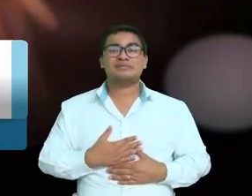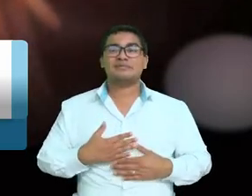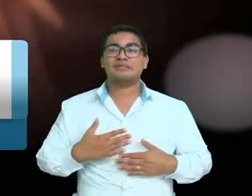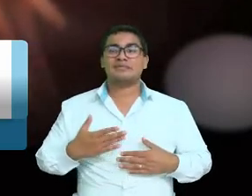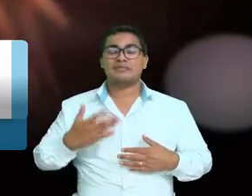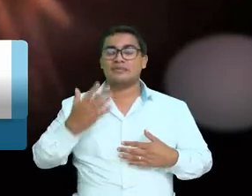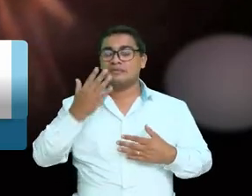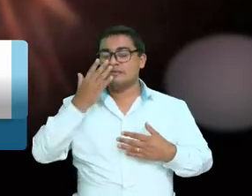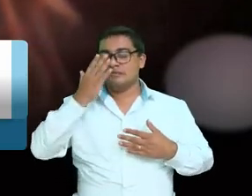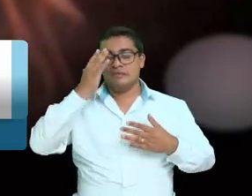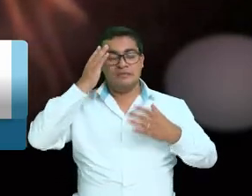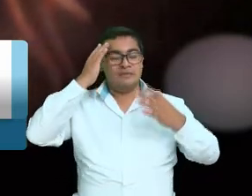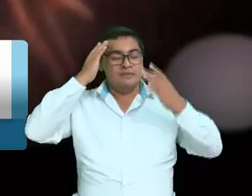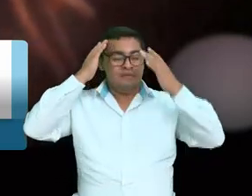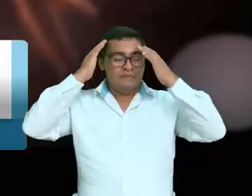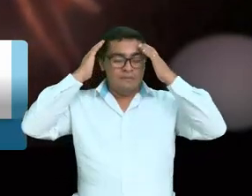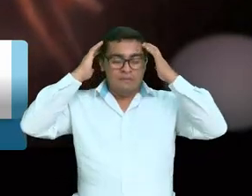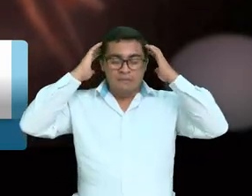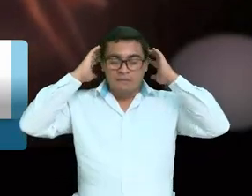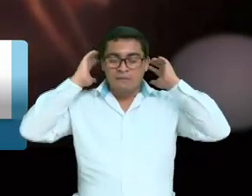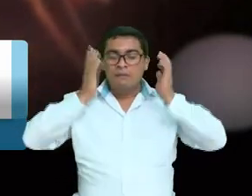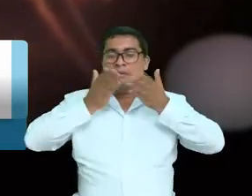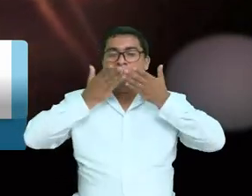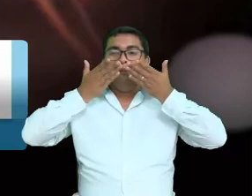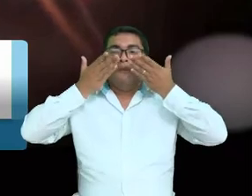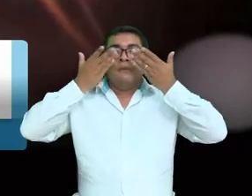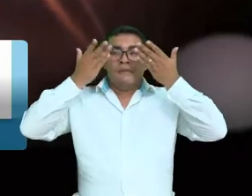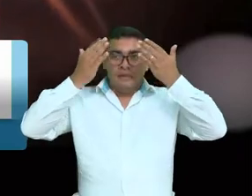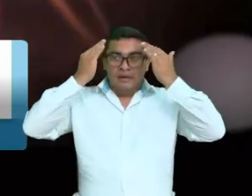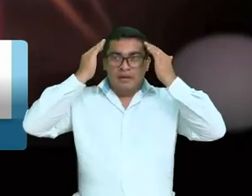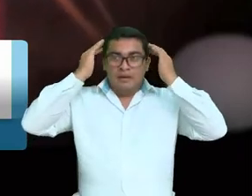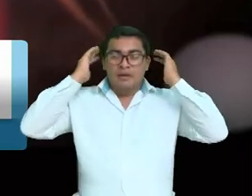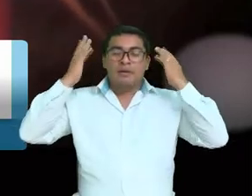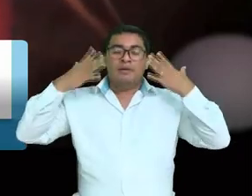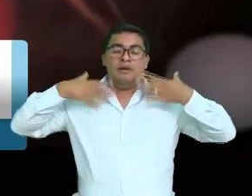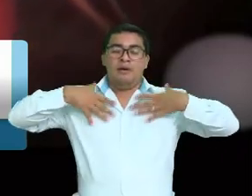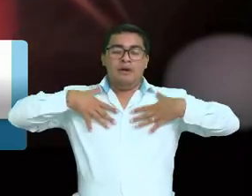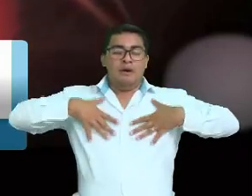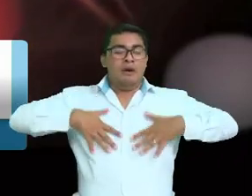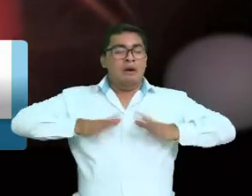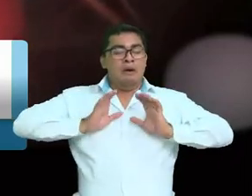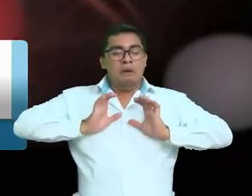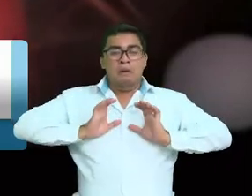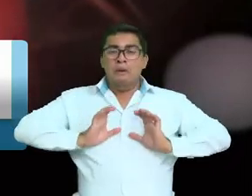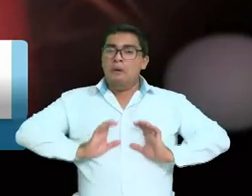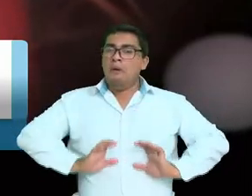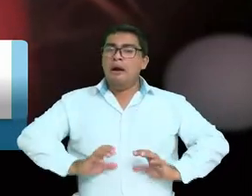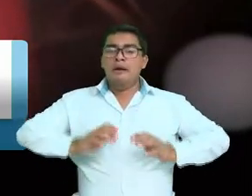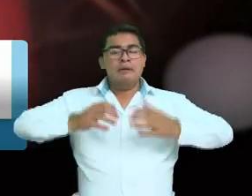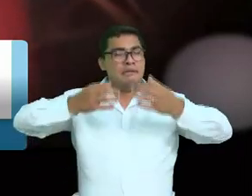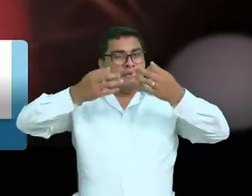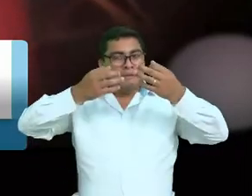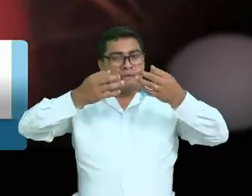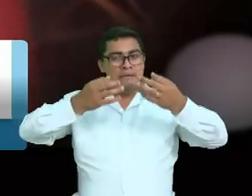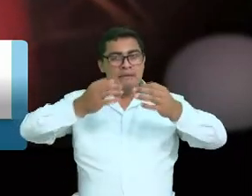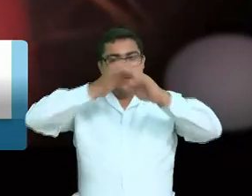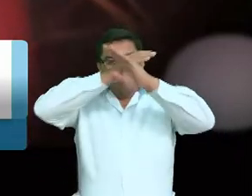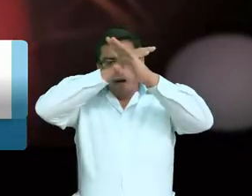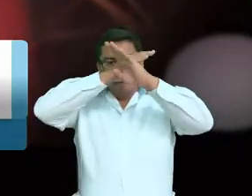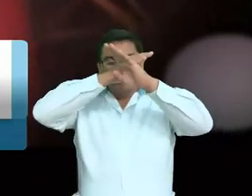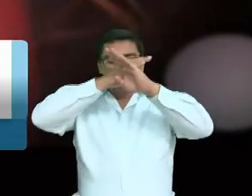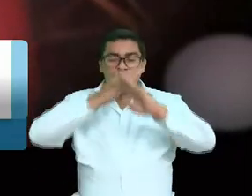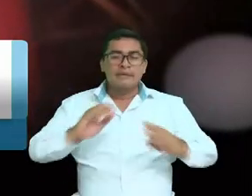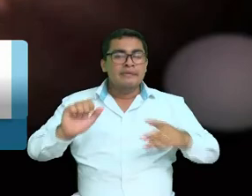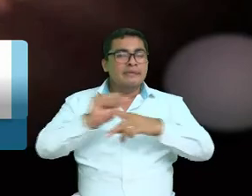a tu cerebro y que se calme un poco la persona, ¿no? Eso te ayuda mucho. La respiración, los ejercicios de